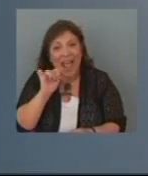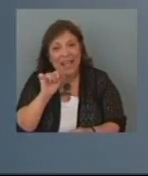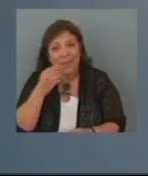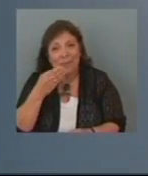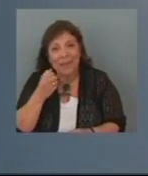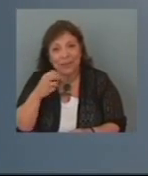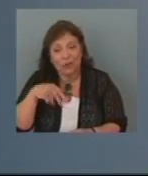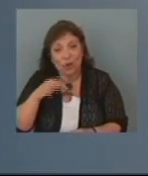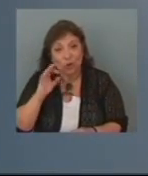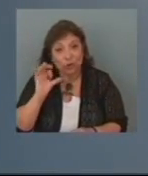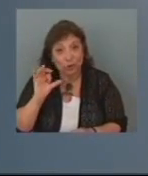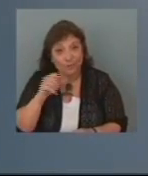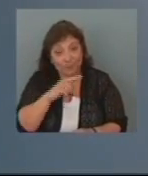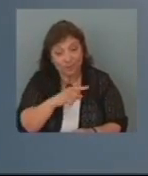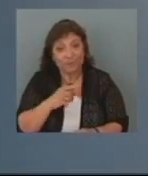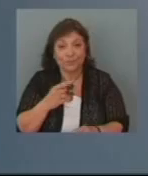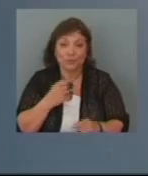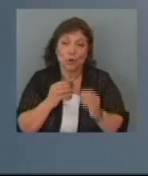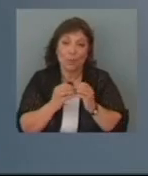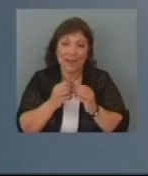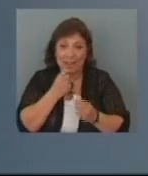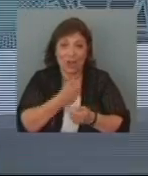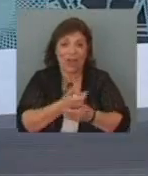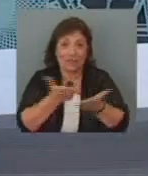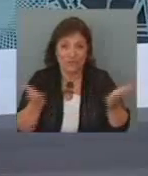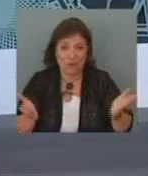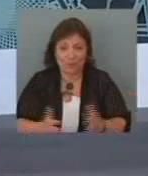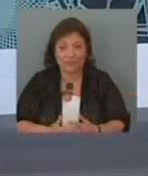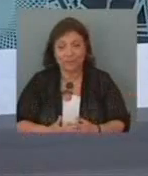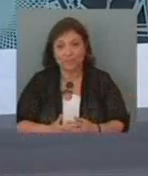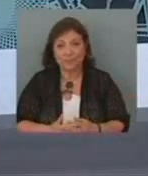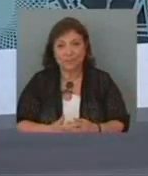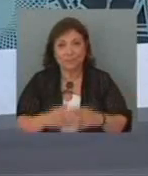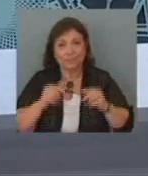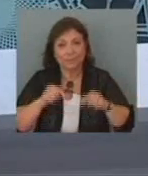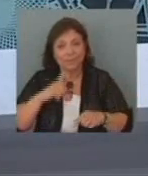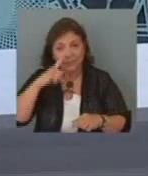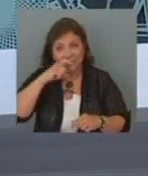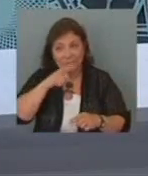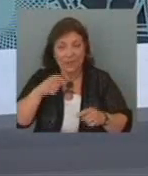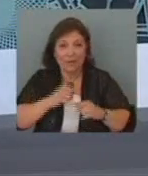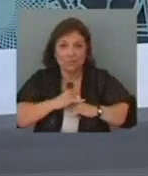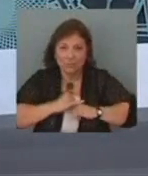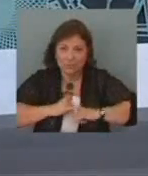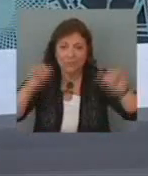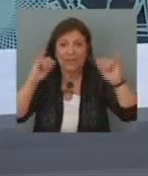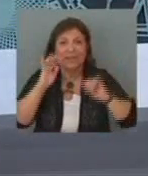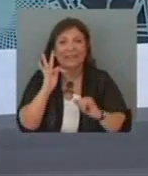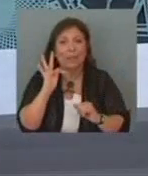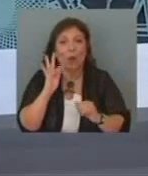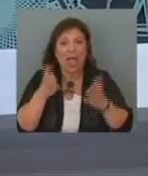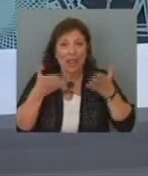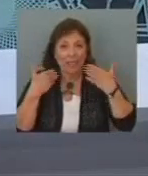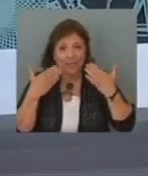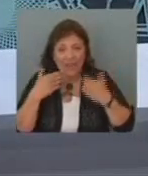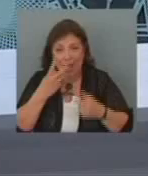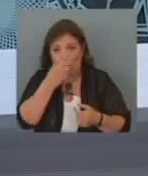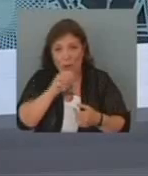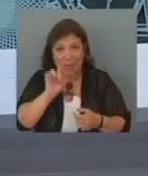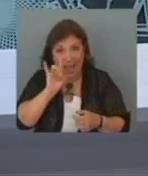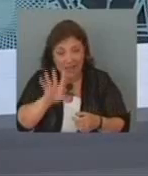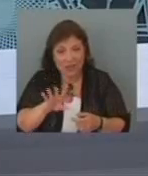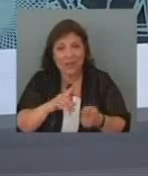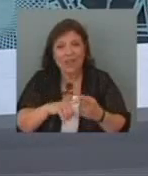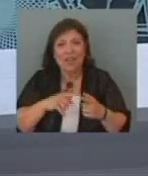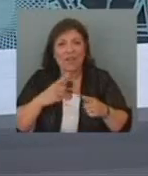Fagundes, informó Daniel Rojas, Info TNU. Tacuarembó realizó el lanzamiento de la temporada de verano 2014,